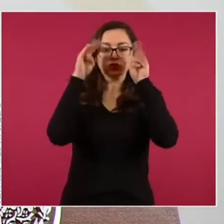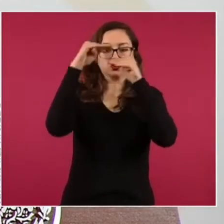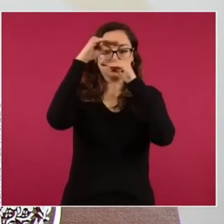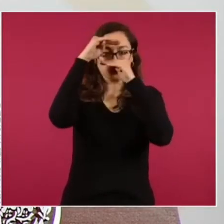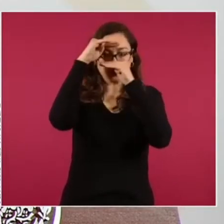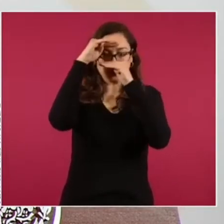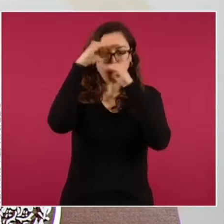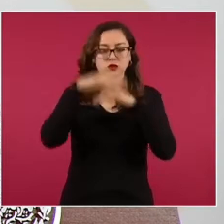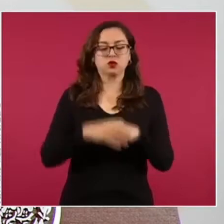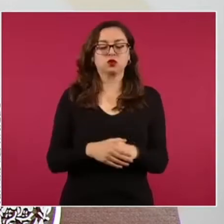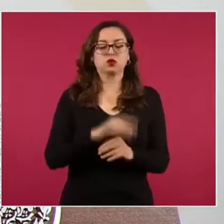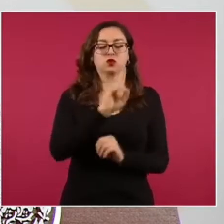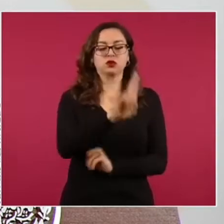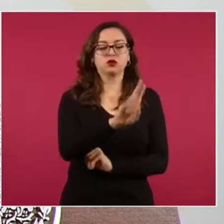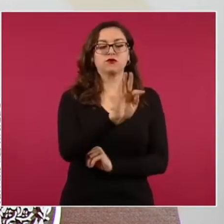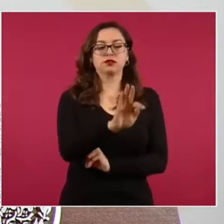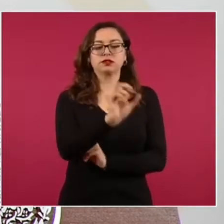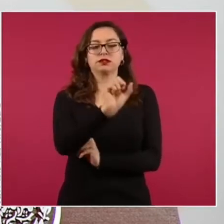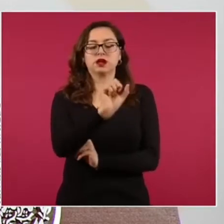ya no es Va por México,